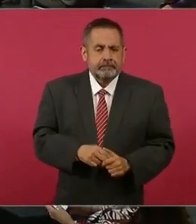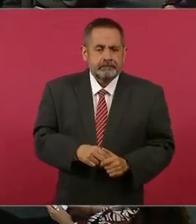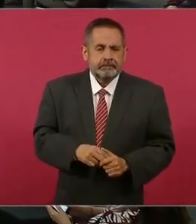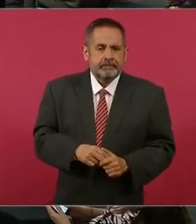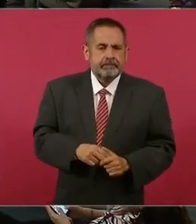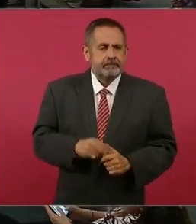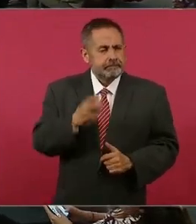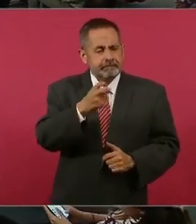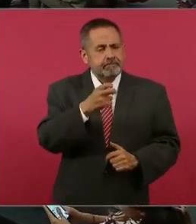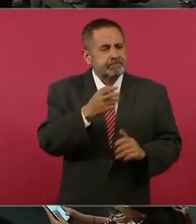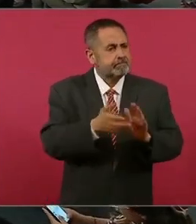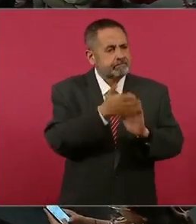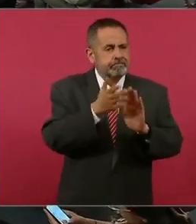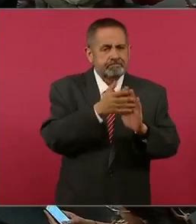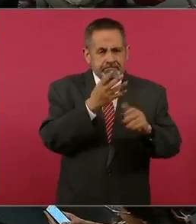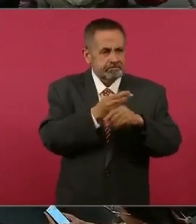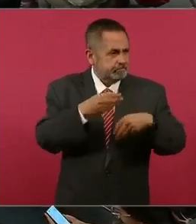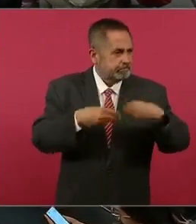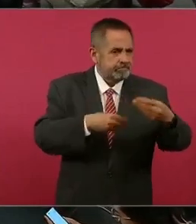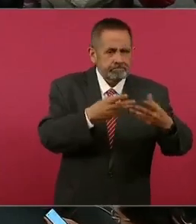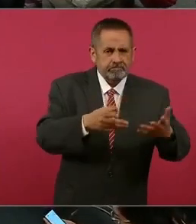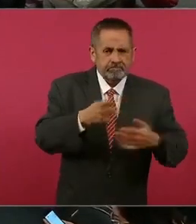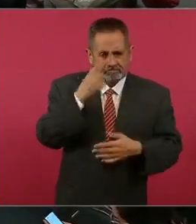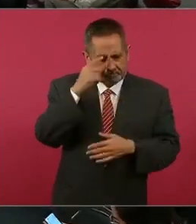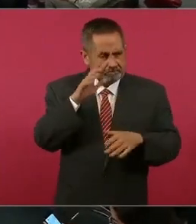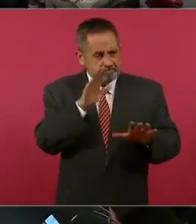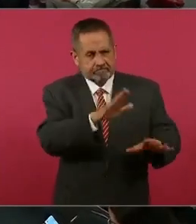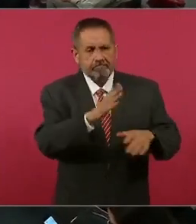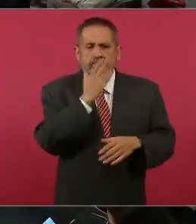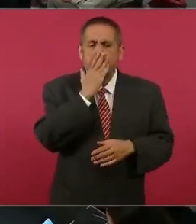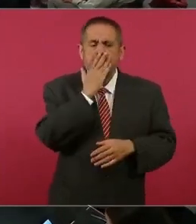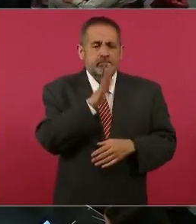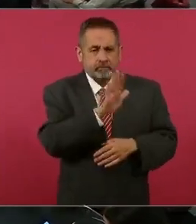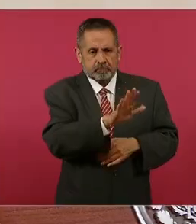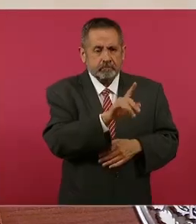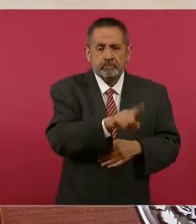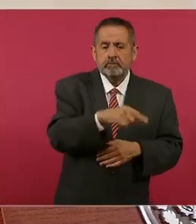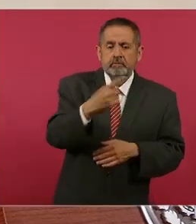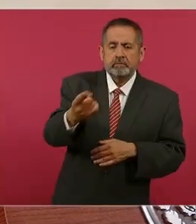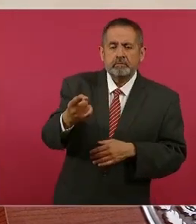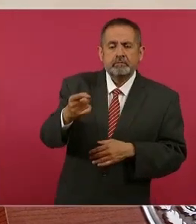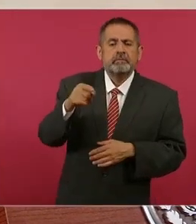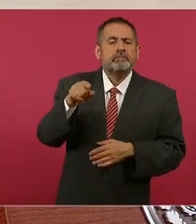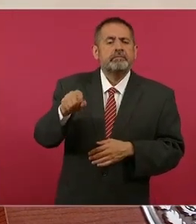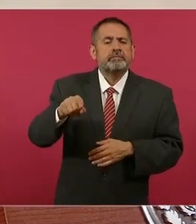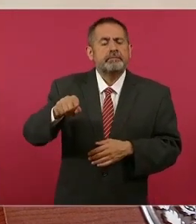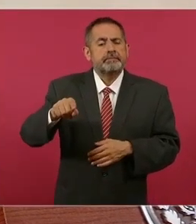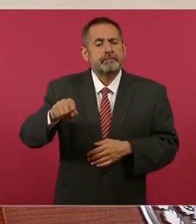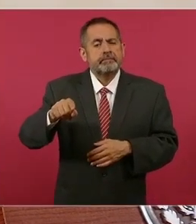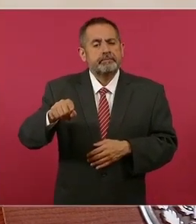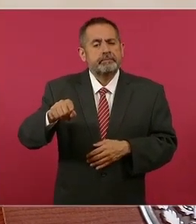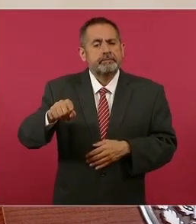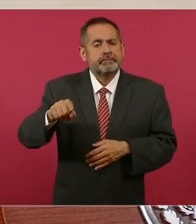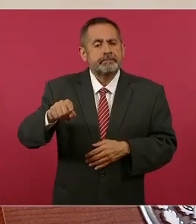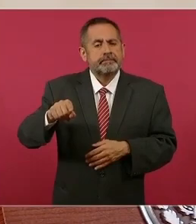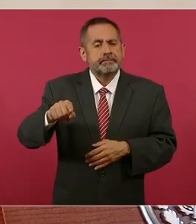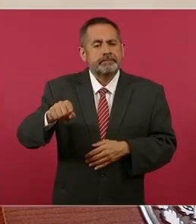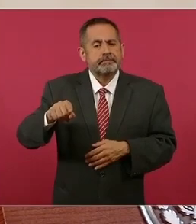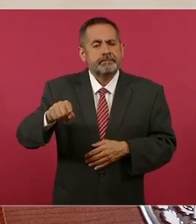Estas obras, eso en el caso de eso. Bueno, en el caso de